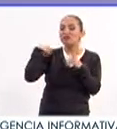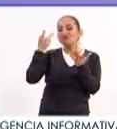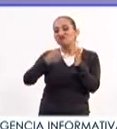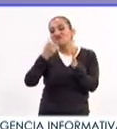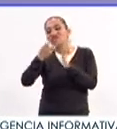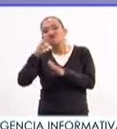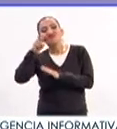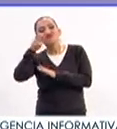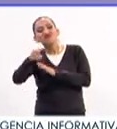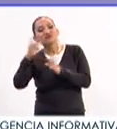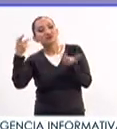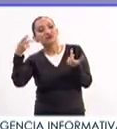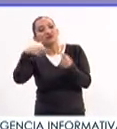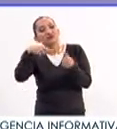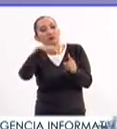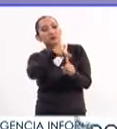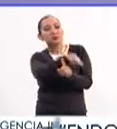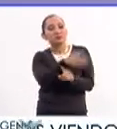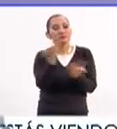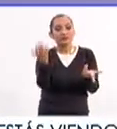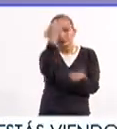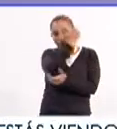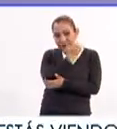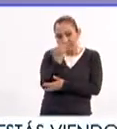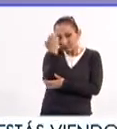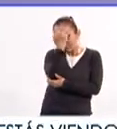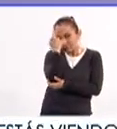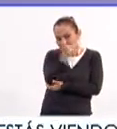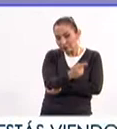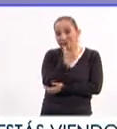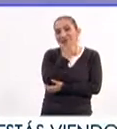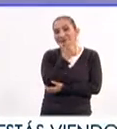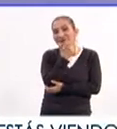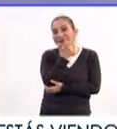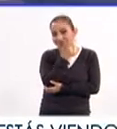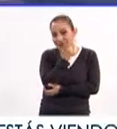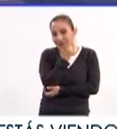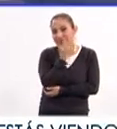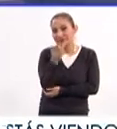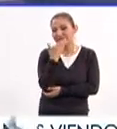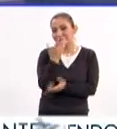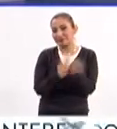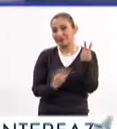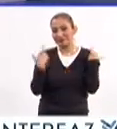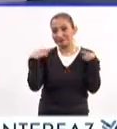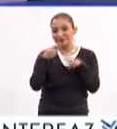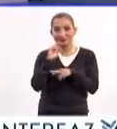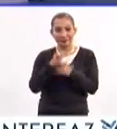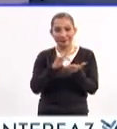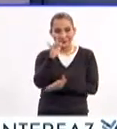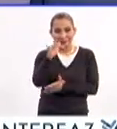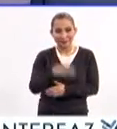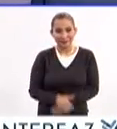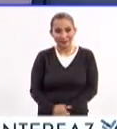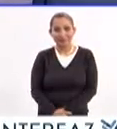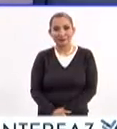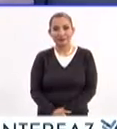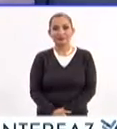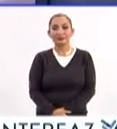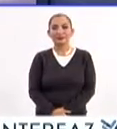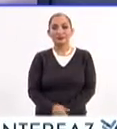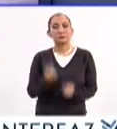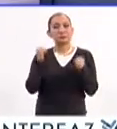tendencias y enfoques de la evaluación del inglés. Y es que, bienvenida maestra, muchas gracias por acompañarnos. Y